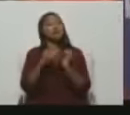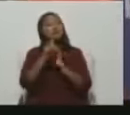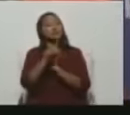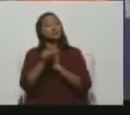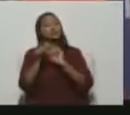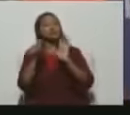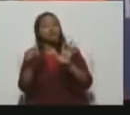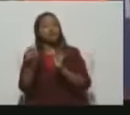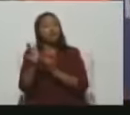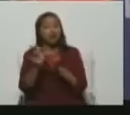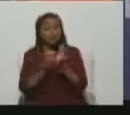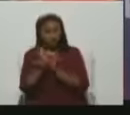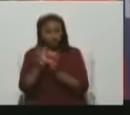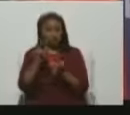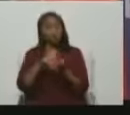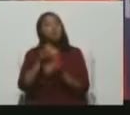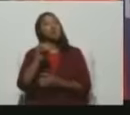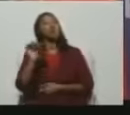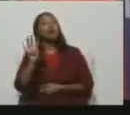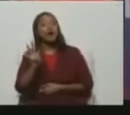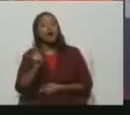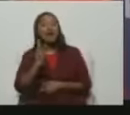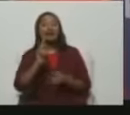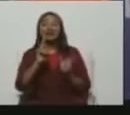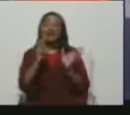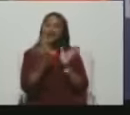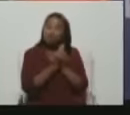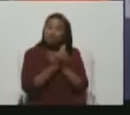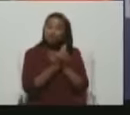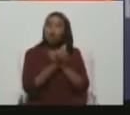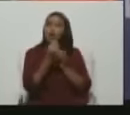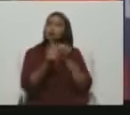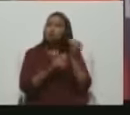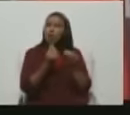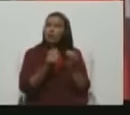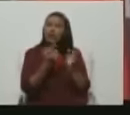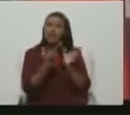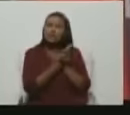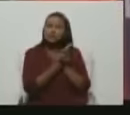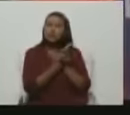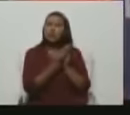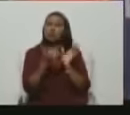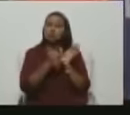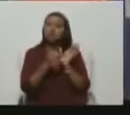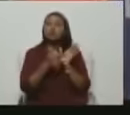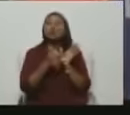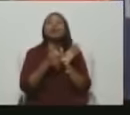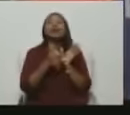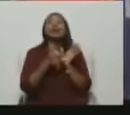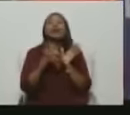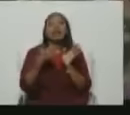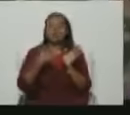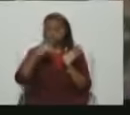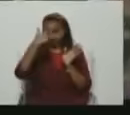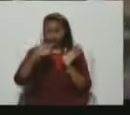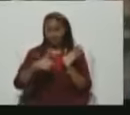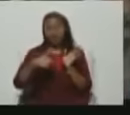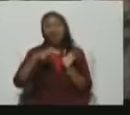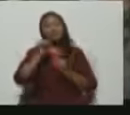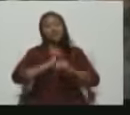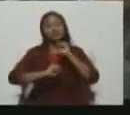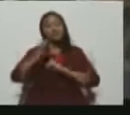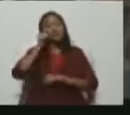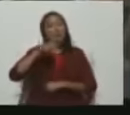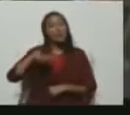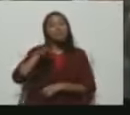durante el proceso especial de registro electoral, este ente defensorial visitó 195 puntos de